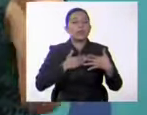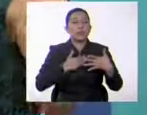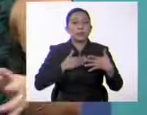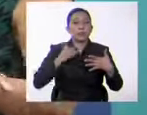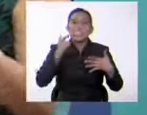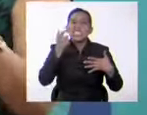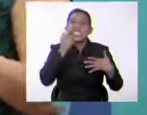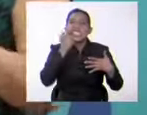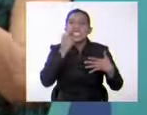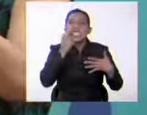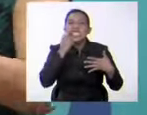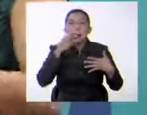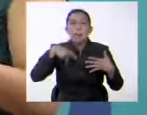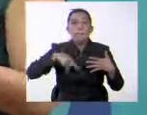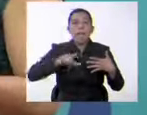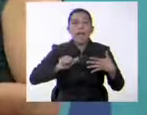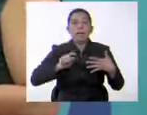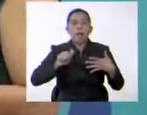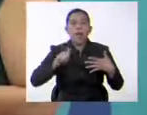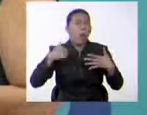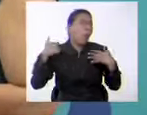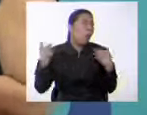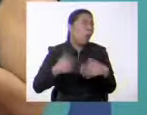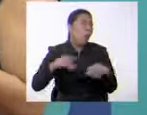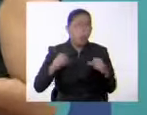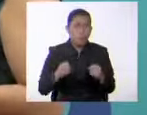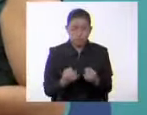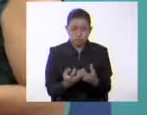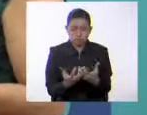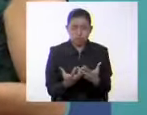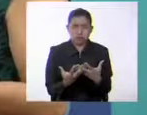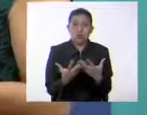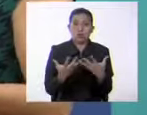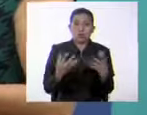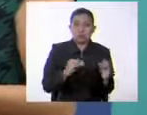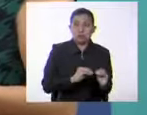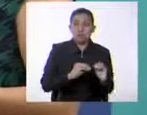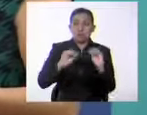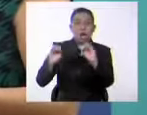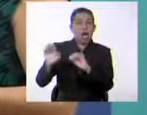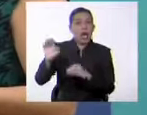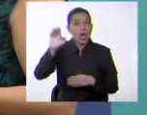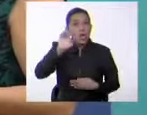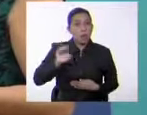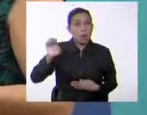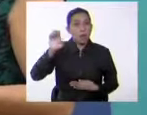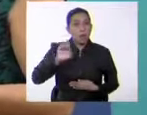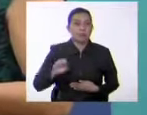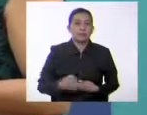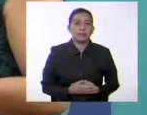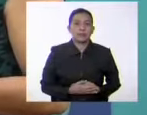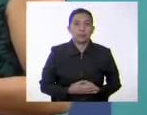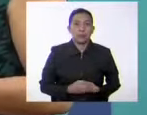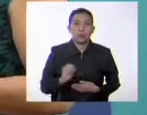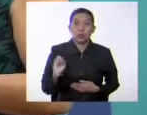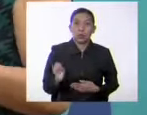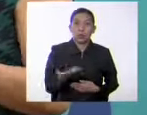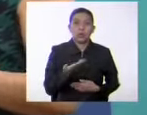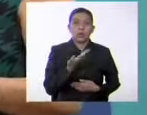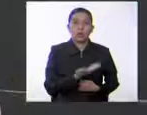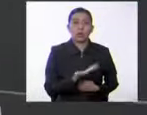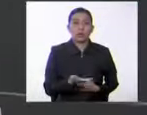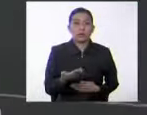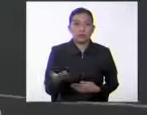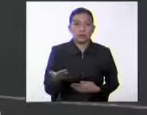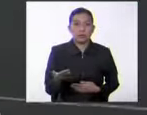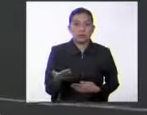una montaña de plata y se las llevan hacia Europa. Y luego nuevos productos, ¿verdad? Nuevos